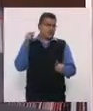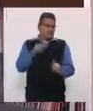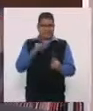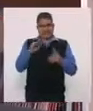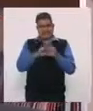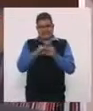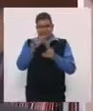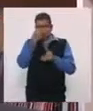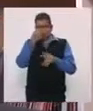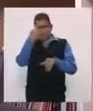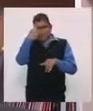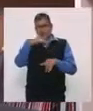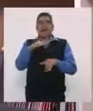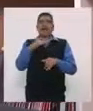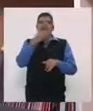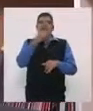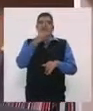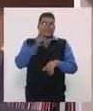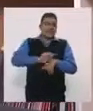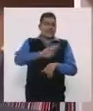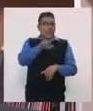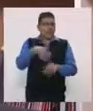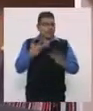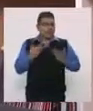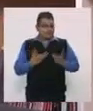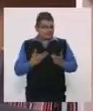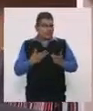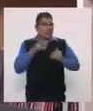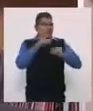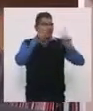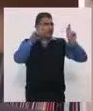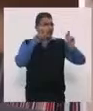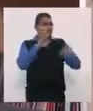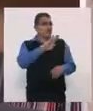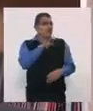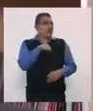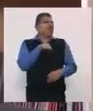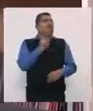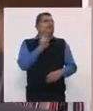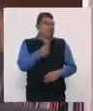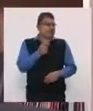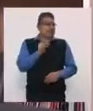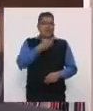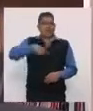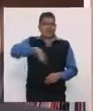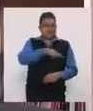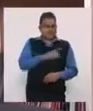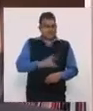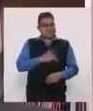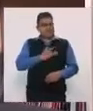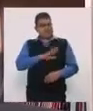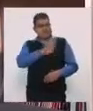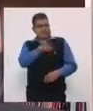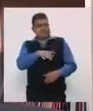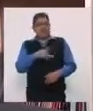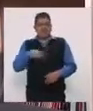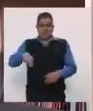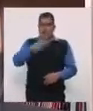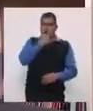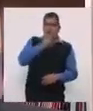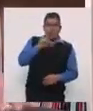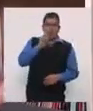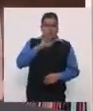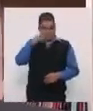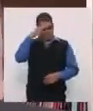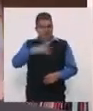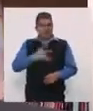estas festividades de Día de Muertos, sobre la muerte justamente, ¿no? Sobre lo que nos representa la muerte a los mexicanos, a las mexicanas,